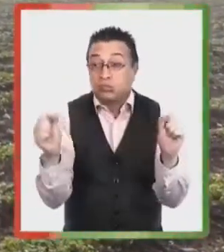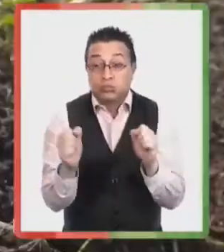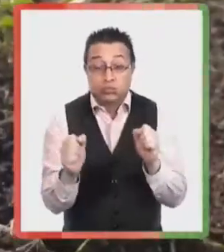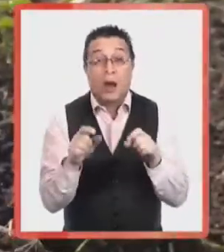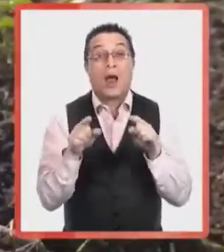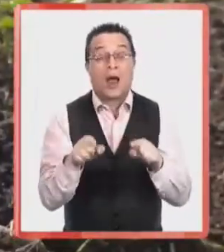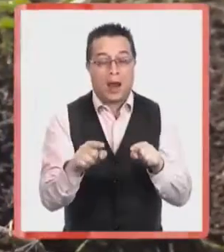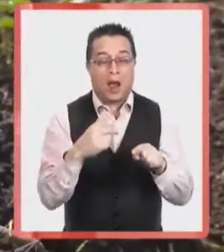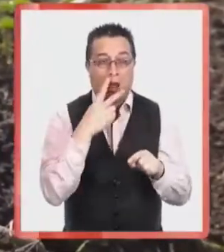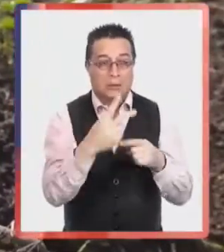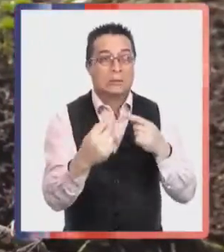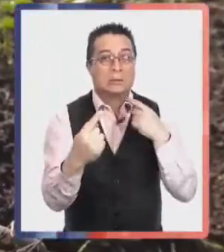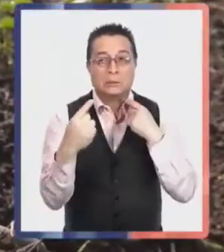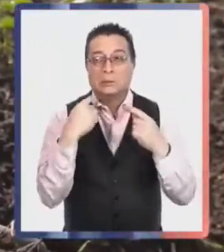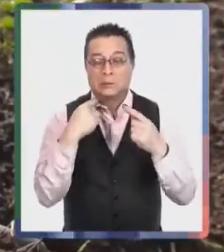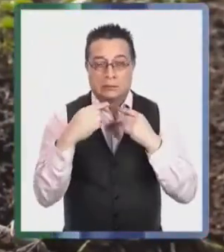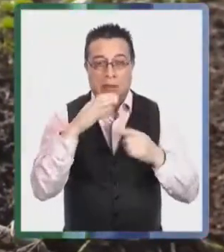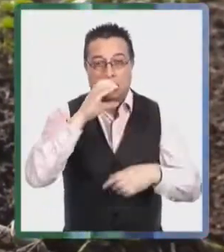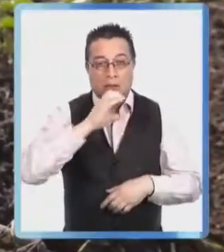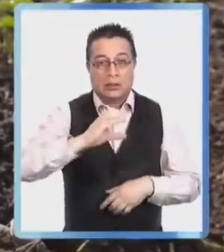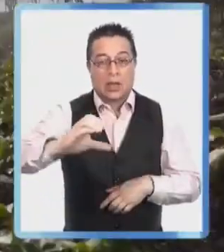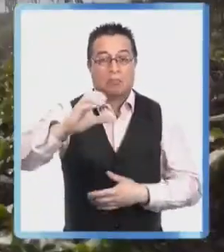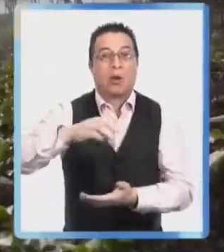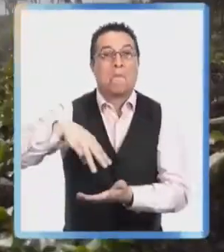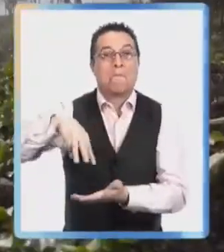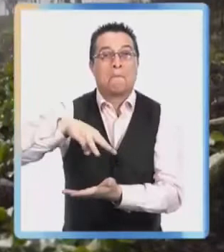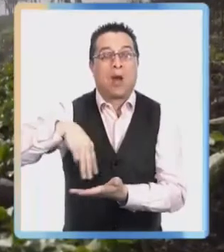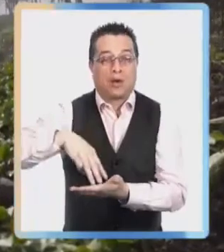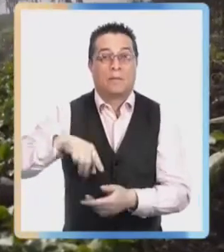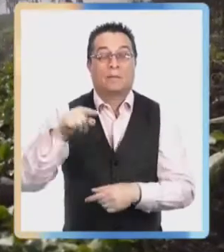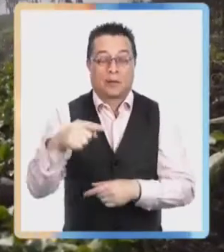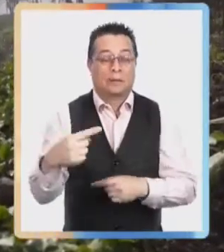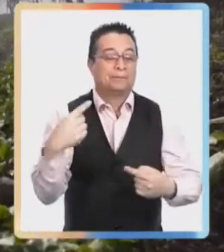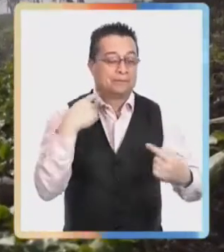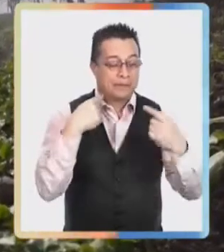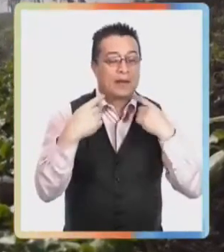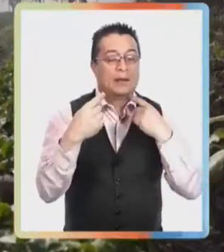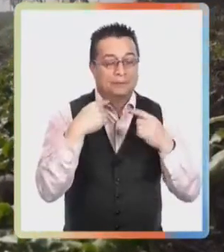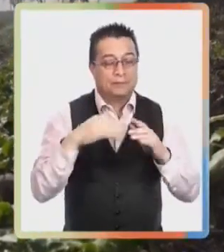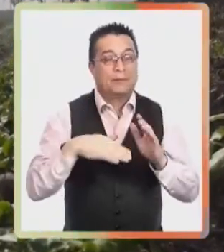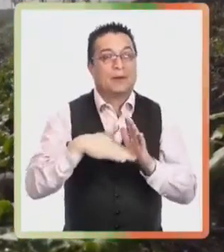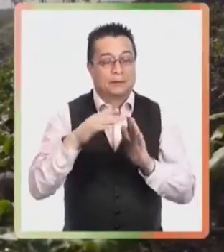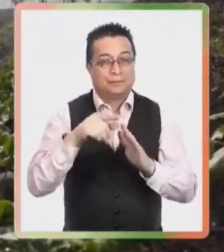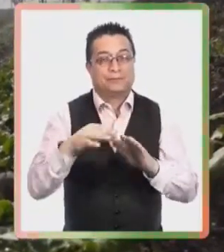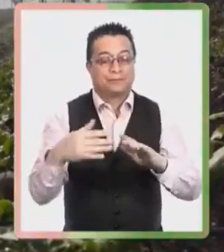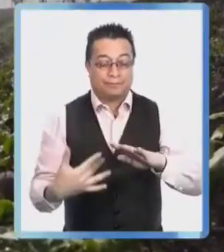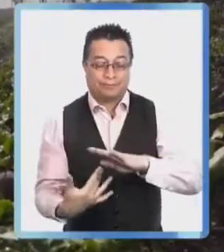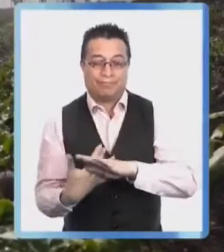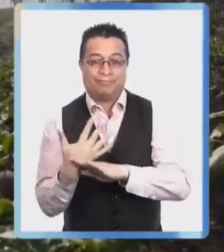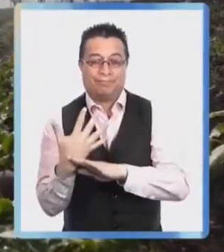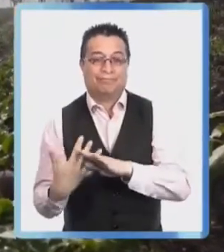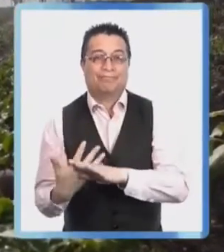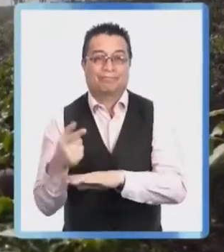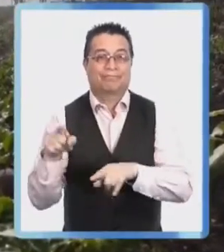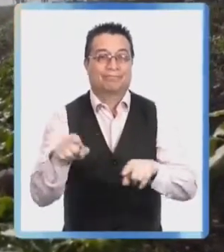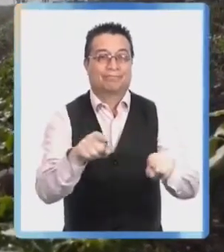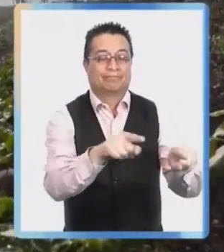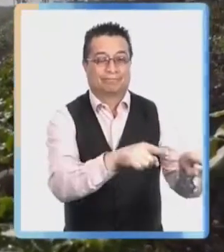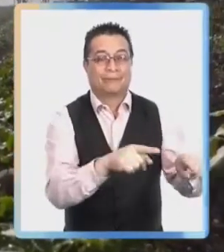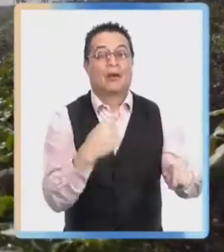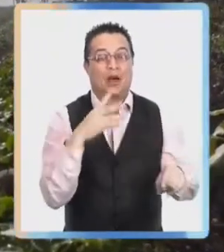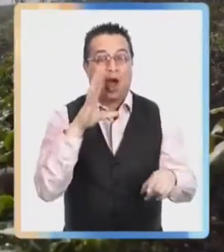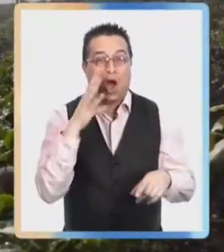están comenzando a ver en los campos maulinos. Afectan o afectaron fundamentalmente a las hortalizas, las cuales